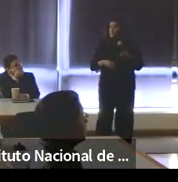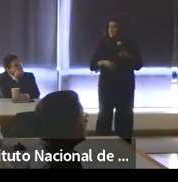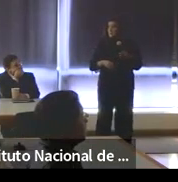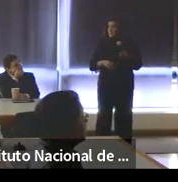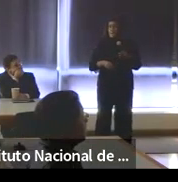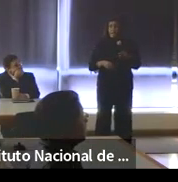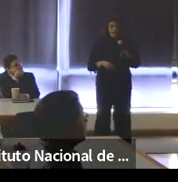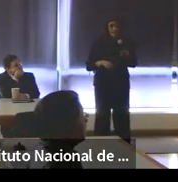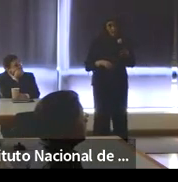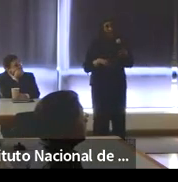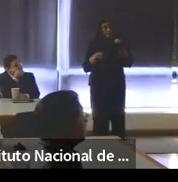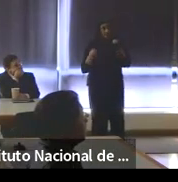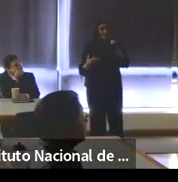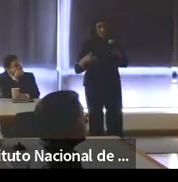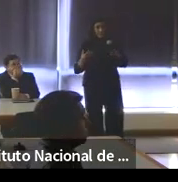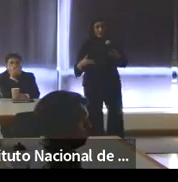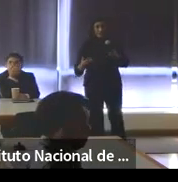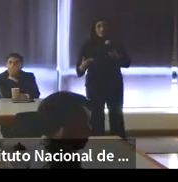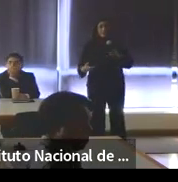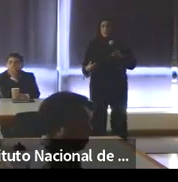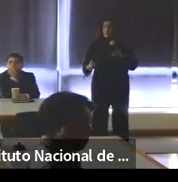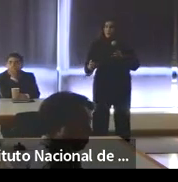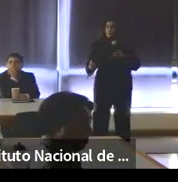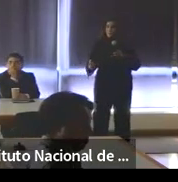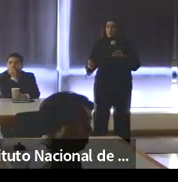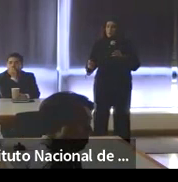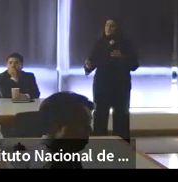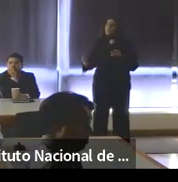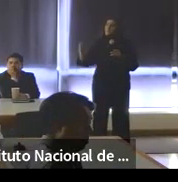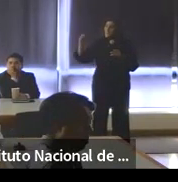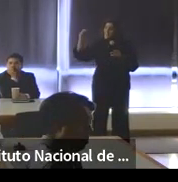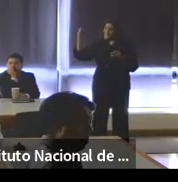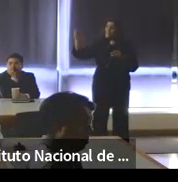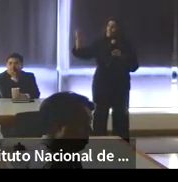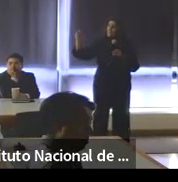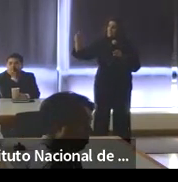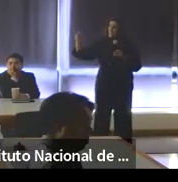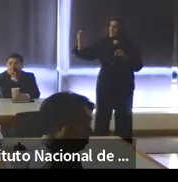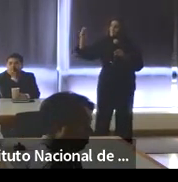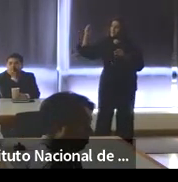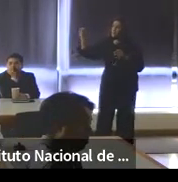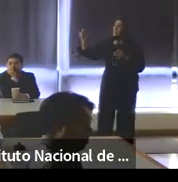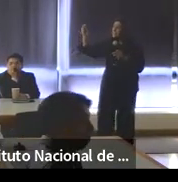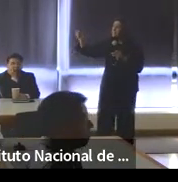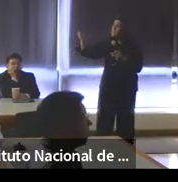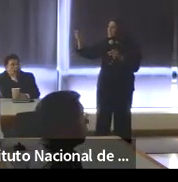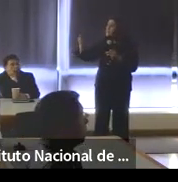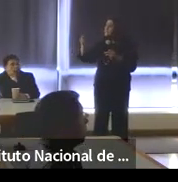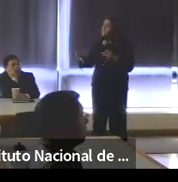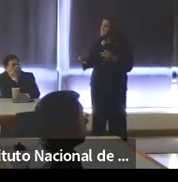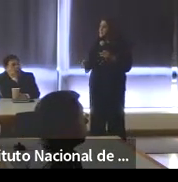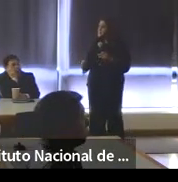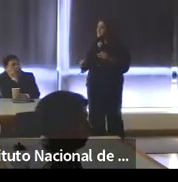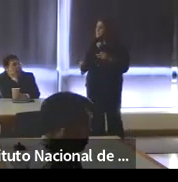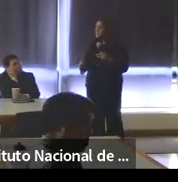conflicto cuando eres tomador de decisiones justamente requieres desarrollar esta habilidad